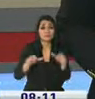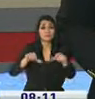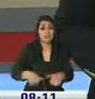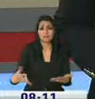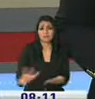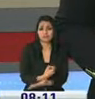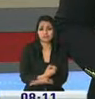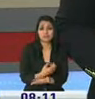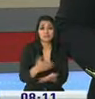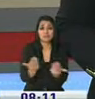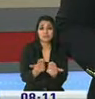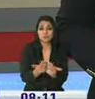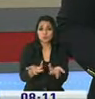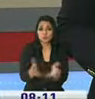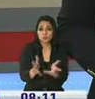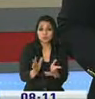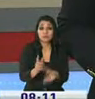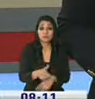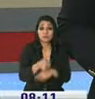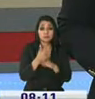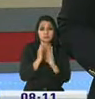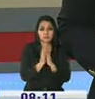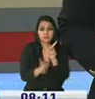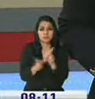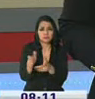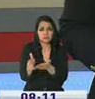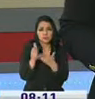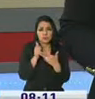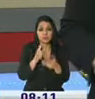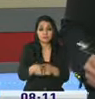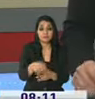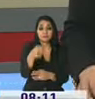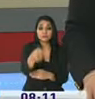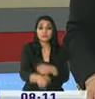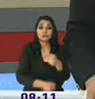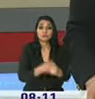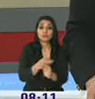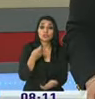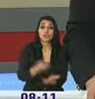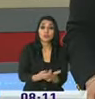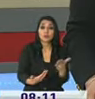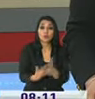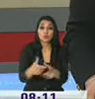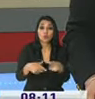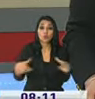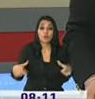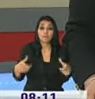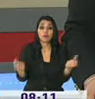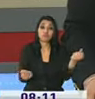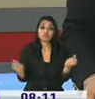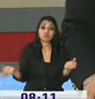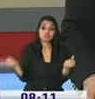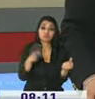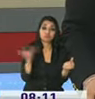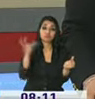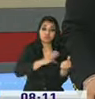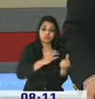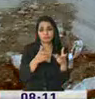recolección. Las autoridades piden la colaboración ciudadana y aseguran que el próximo año comprarán nueva maquinaria que solucione este problema.